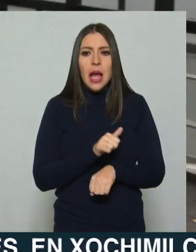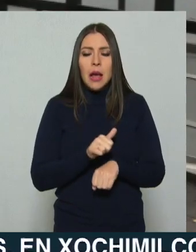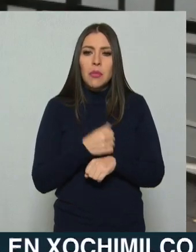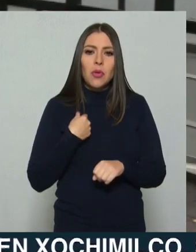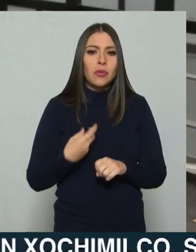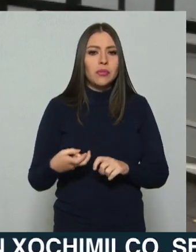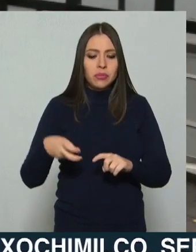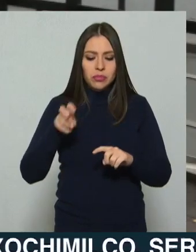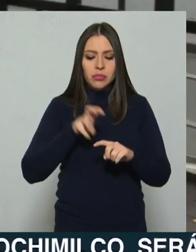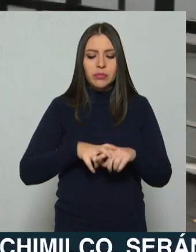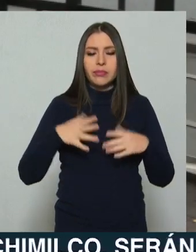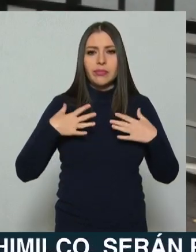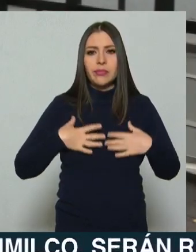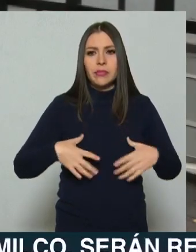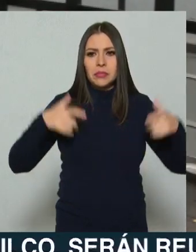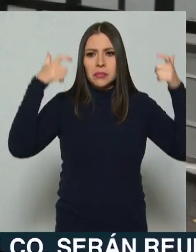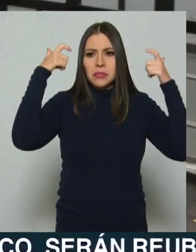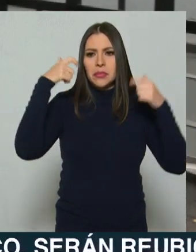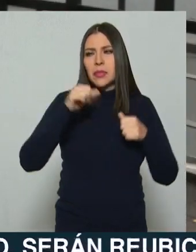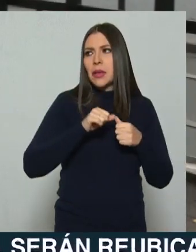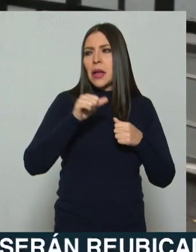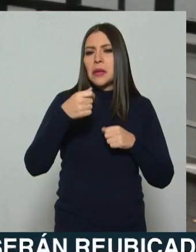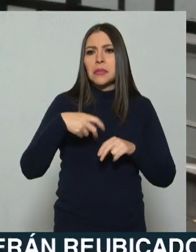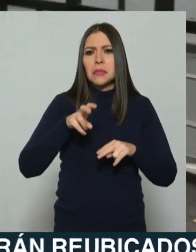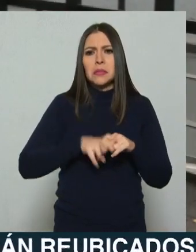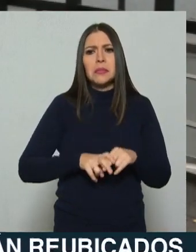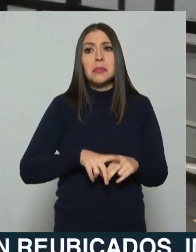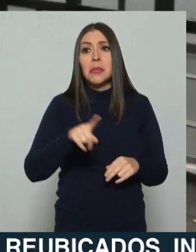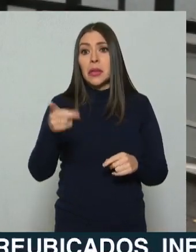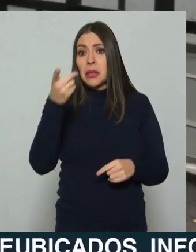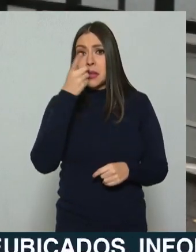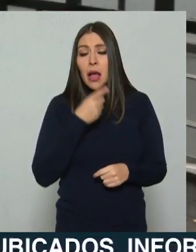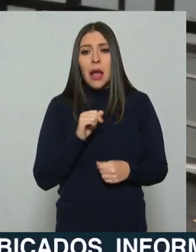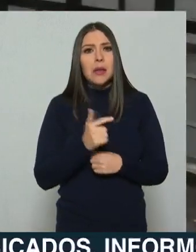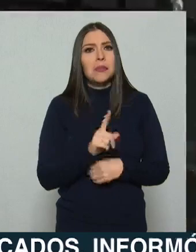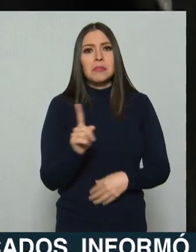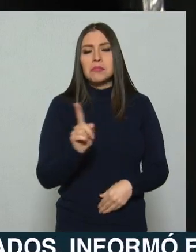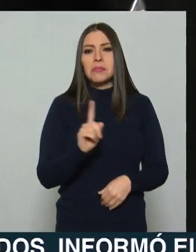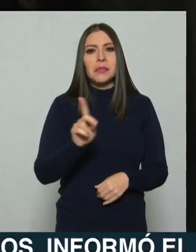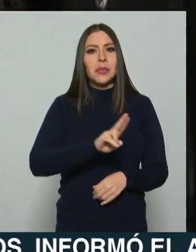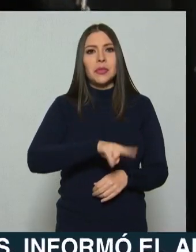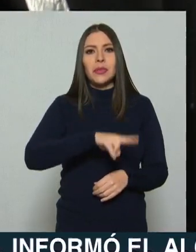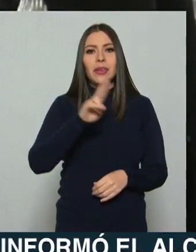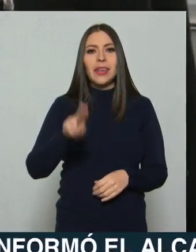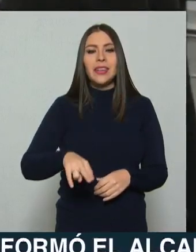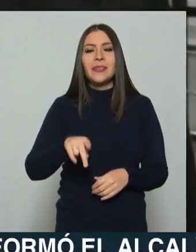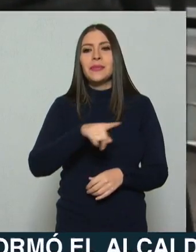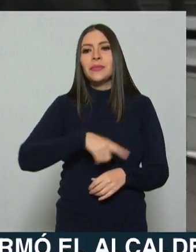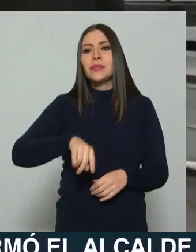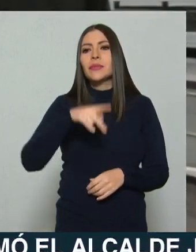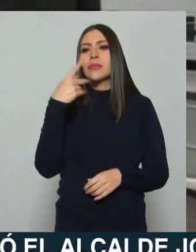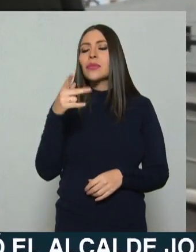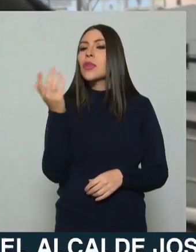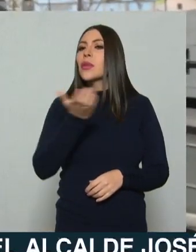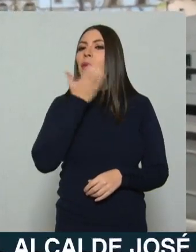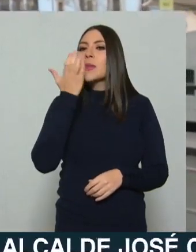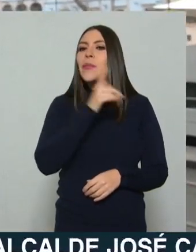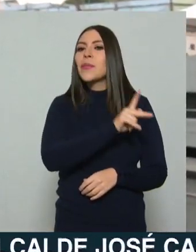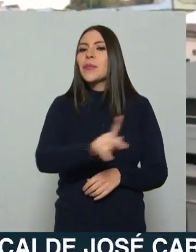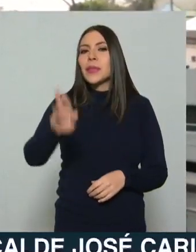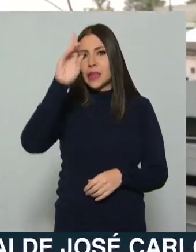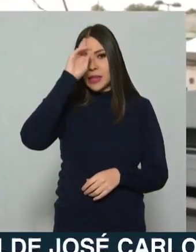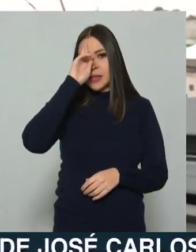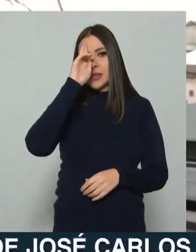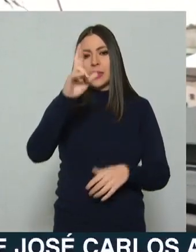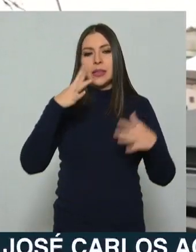todo. Me vale. Nunca me dicen nada porque pues el traje es tradicional. Claro. Todo el mundo lo respeta y